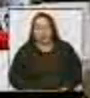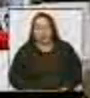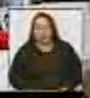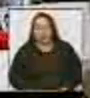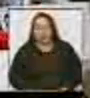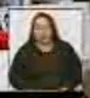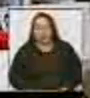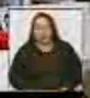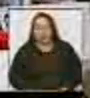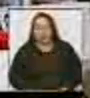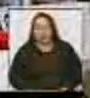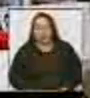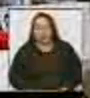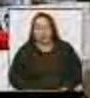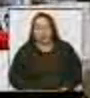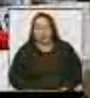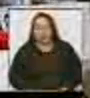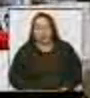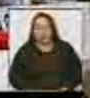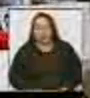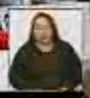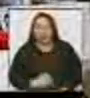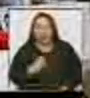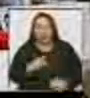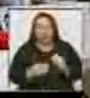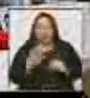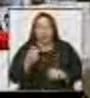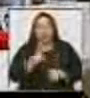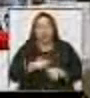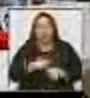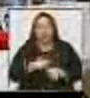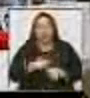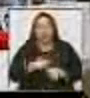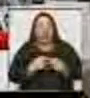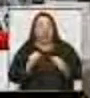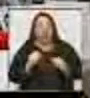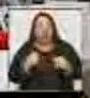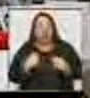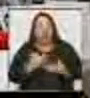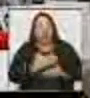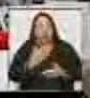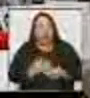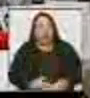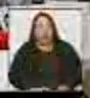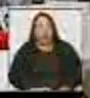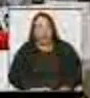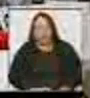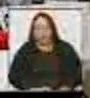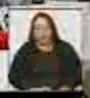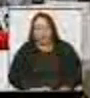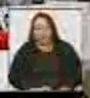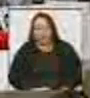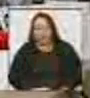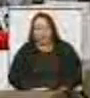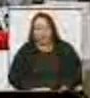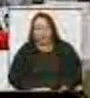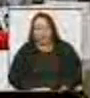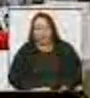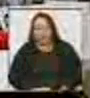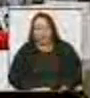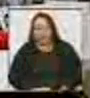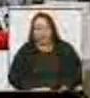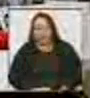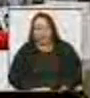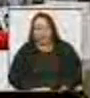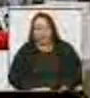creciendo además justamente en los últimos años, desde el año 2014 a ahora. Entonces sí tenemos un problema de una población que requiere este